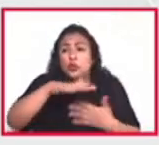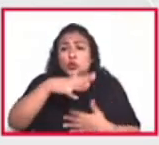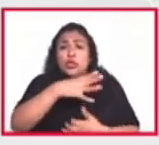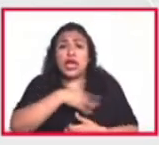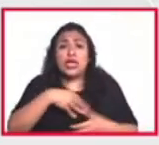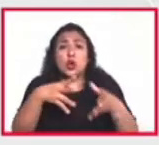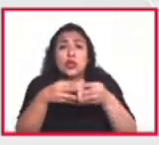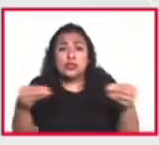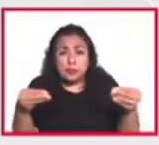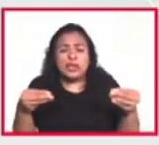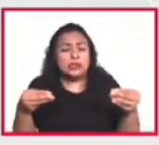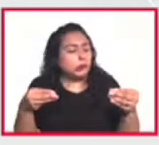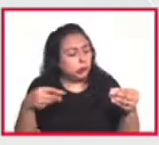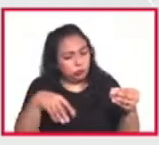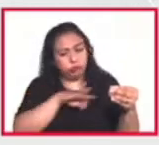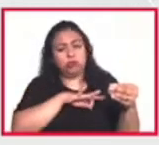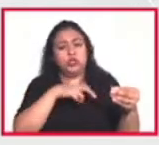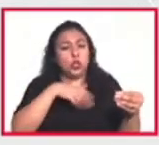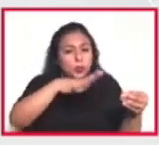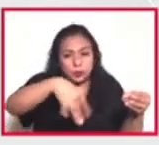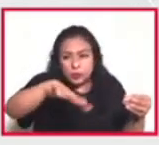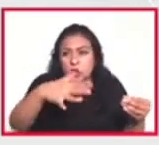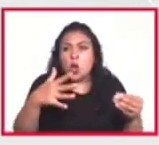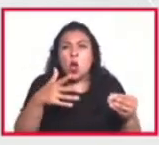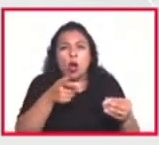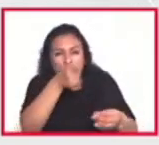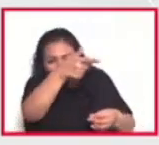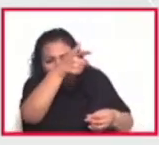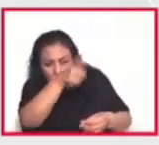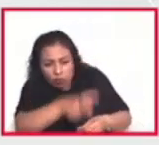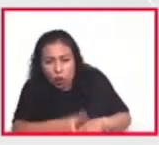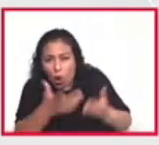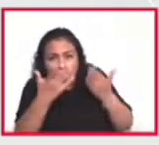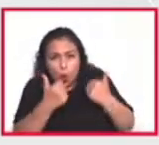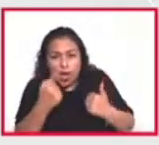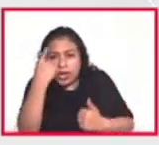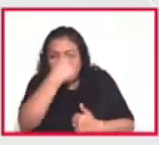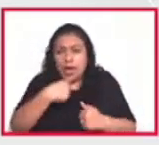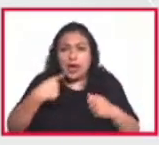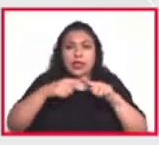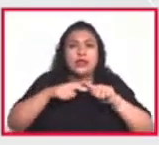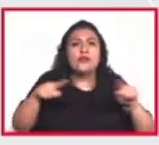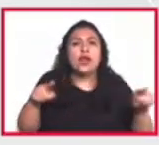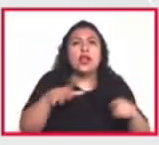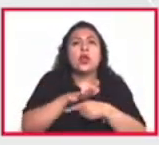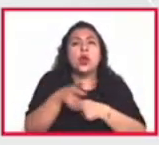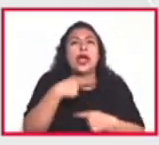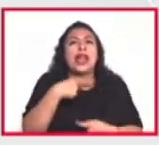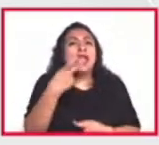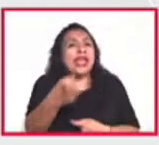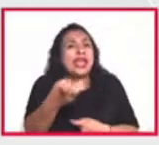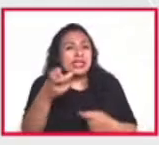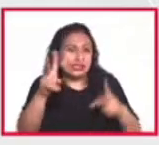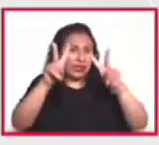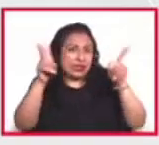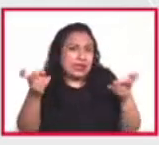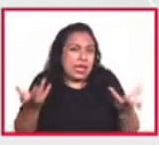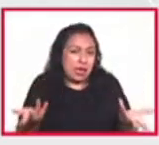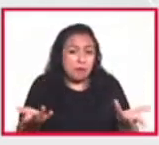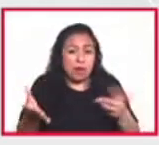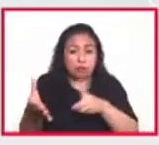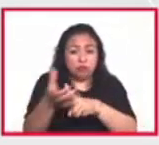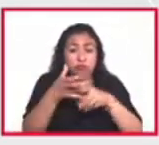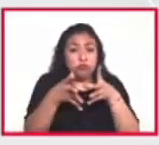¿no? Sin Señas Particulares, sin embargo, muestra una cara diferente justamente de este tema, que son la desaparición